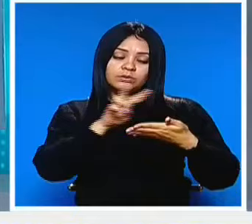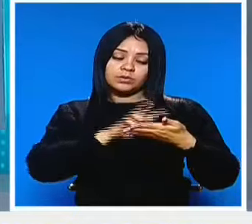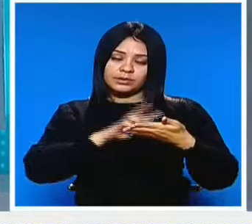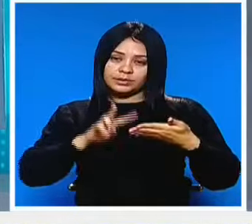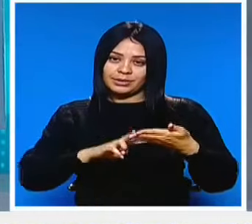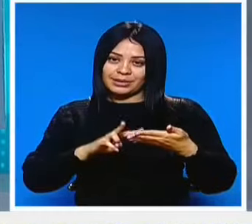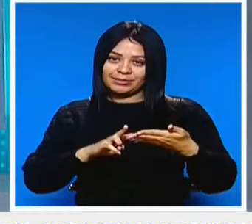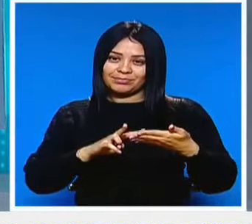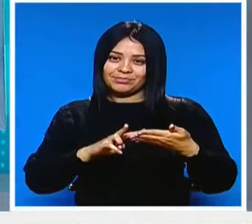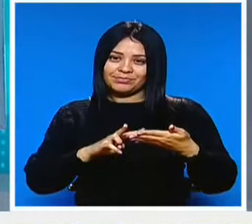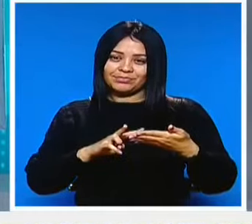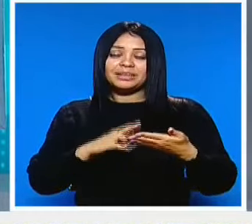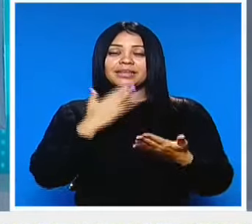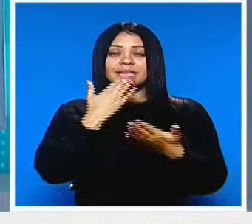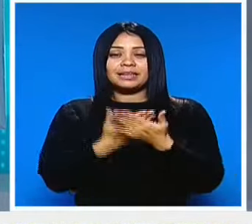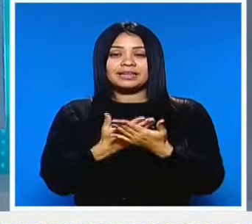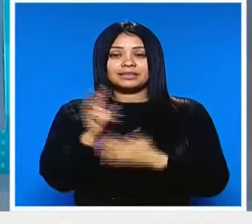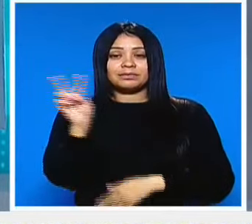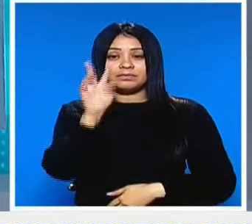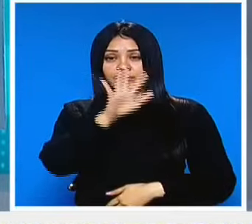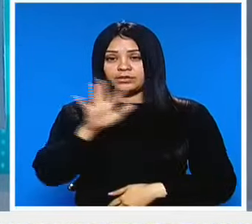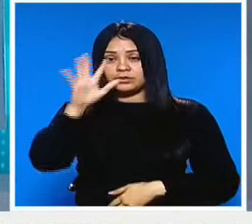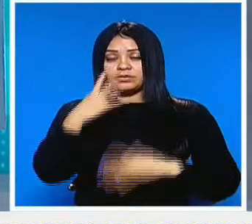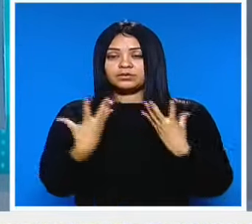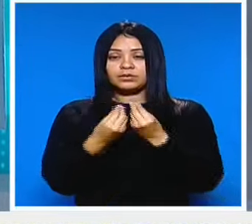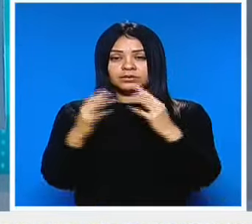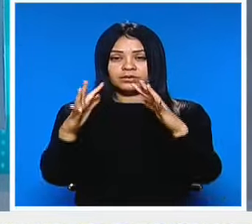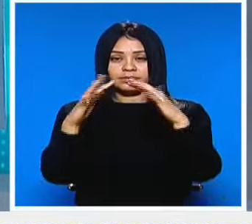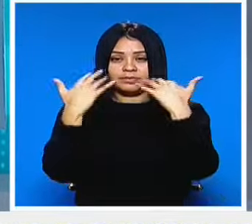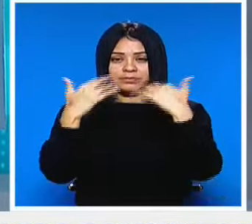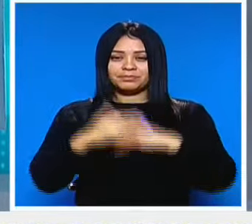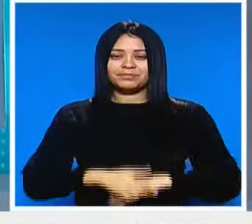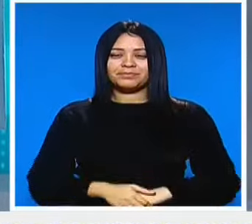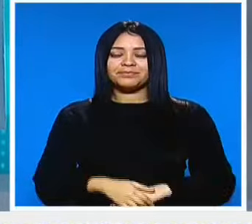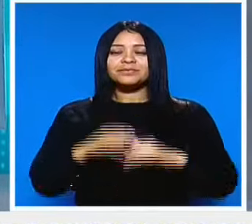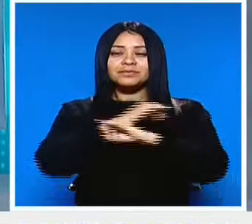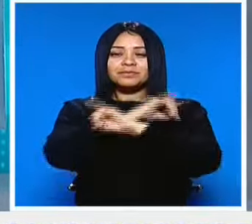desde ya. Una vez más, Venezuela, muchísimas gracias por acompañarnos. ¡Feliz almuerzo!